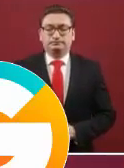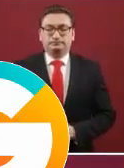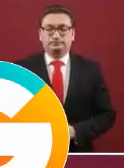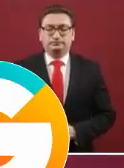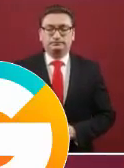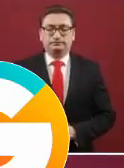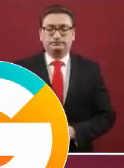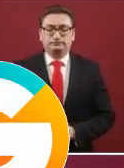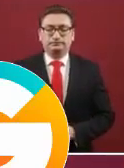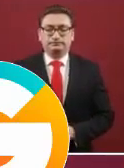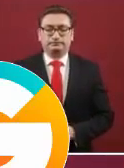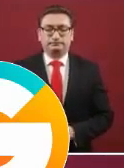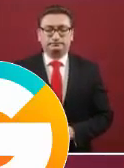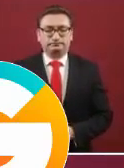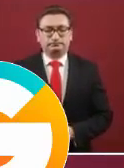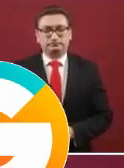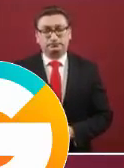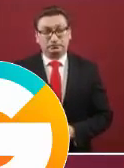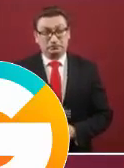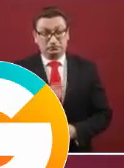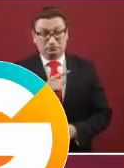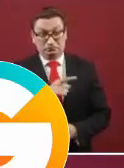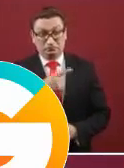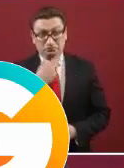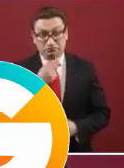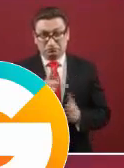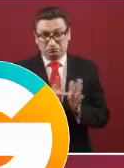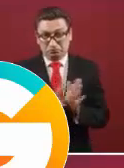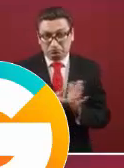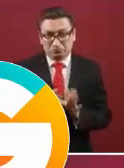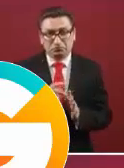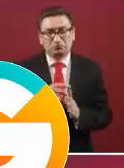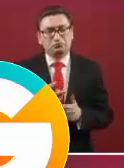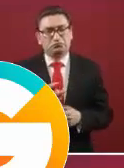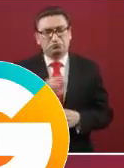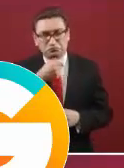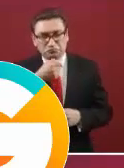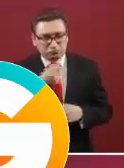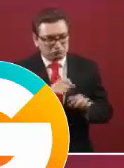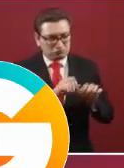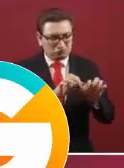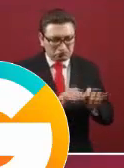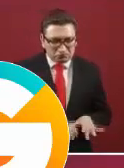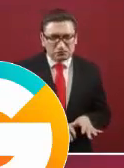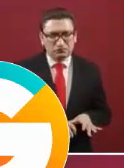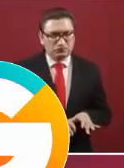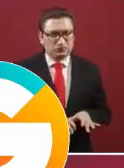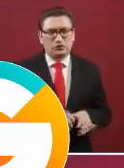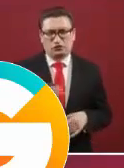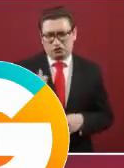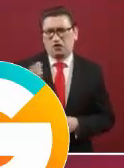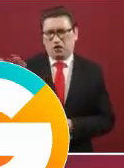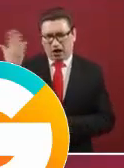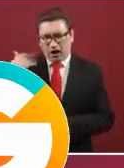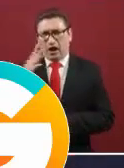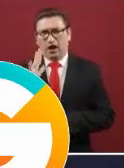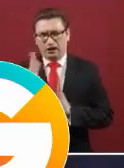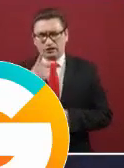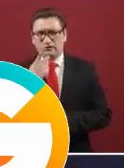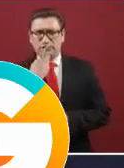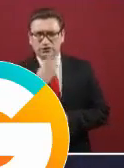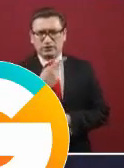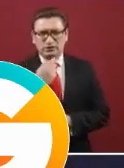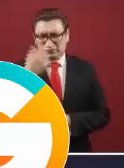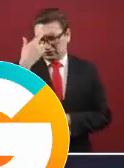ese periodista, escritor, ya la expresé en un